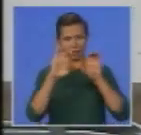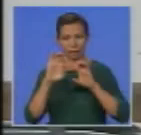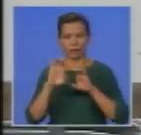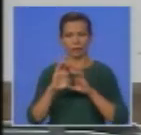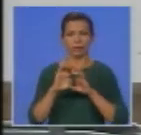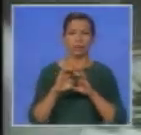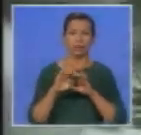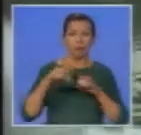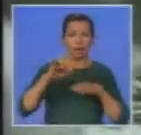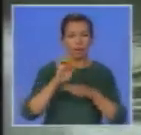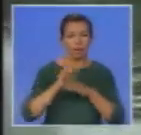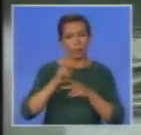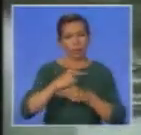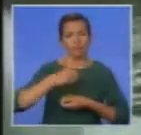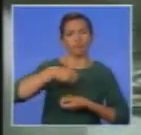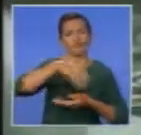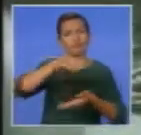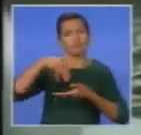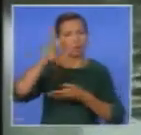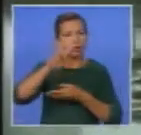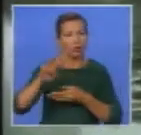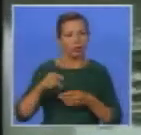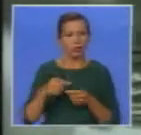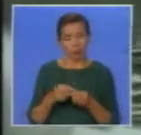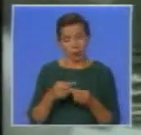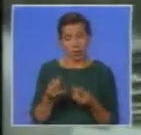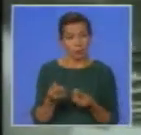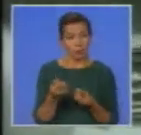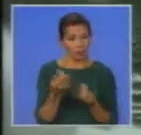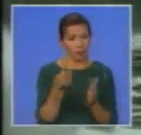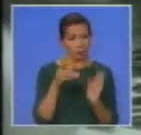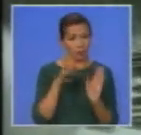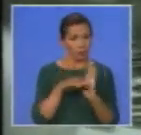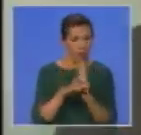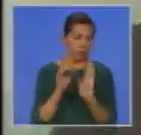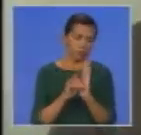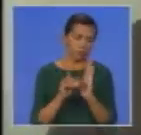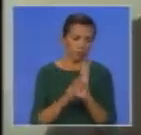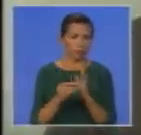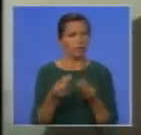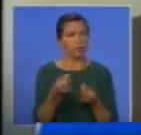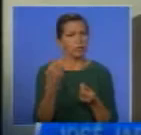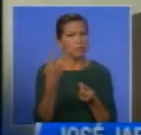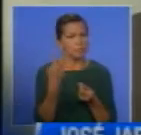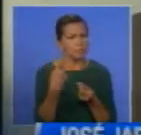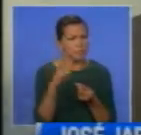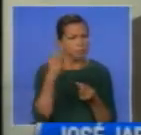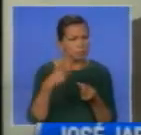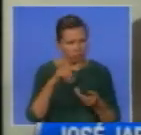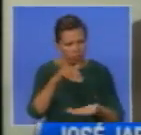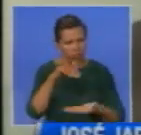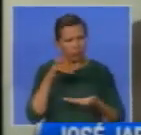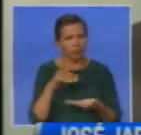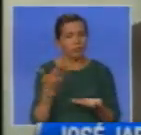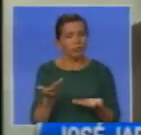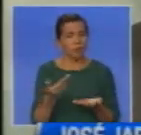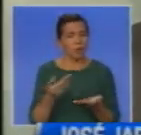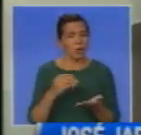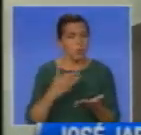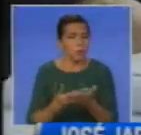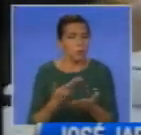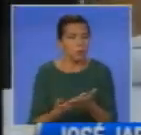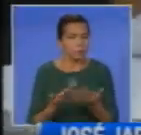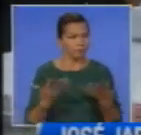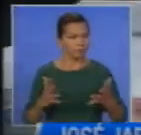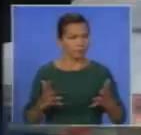recibían millonarias cantidades de dinero que no fueron justificadas por los administradores. Esta organización criminal utiliza una serie de